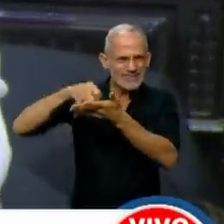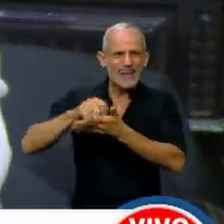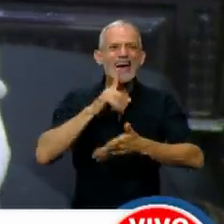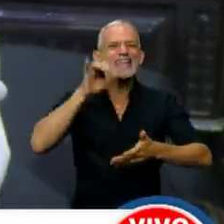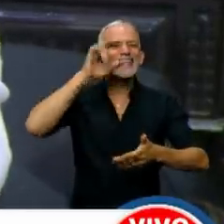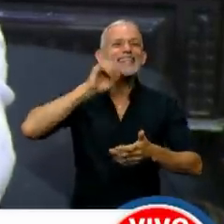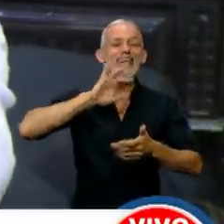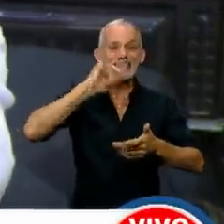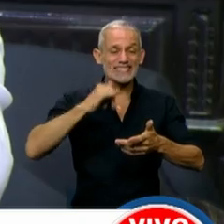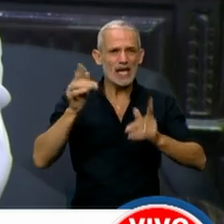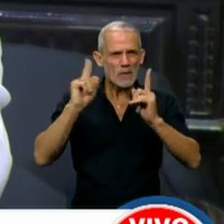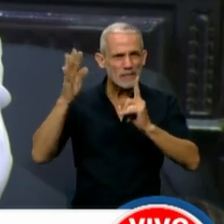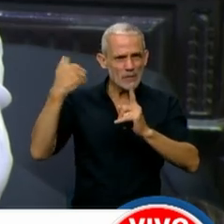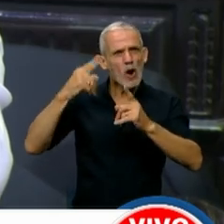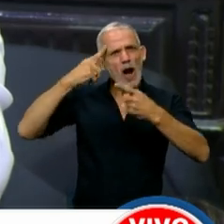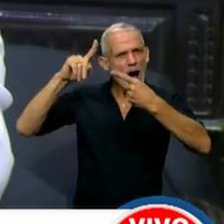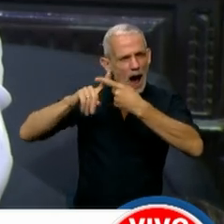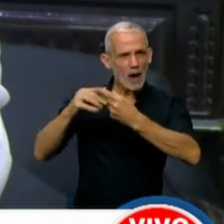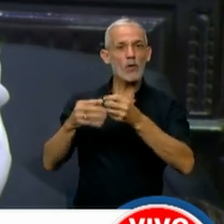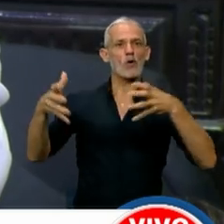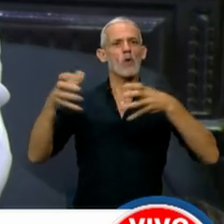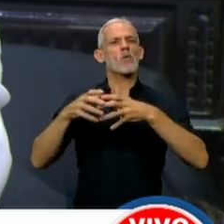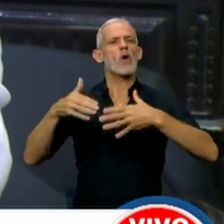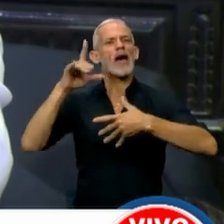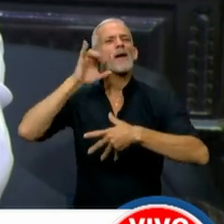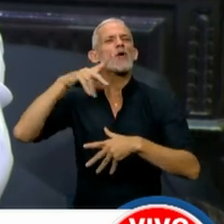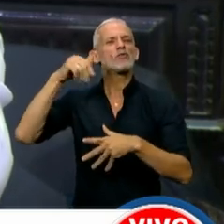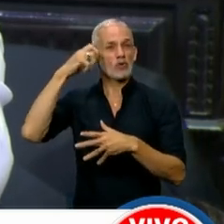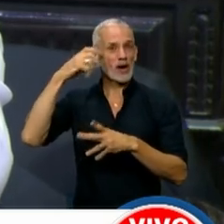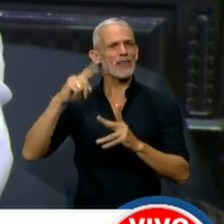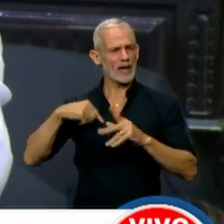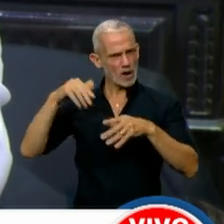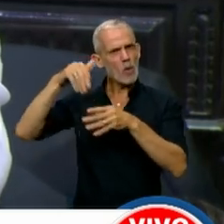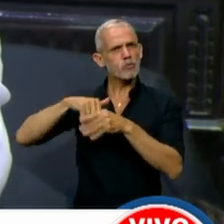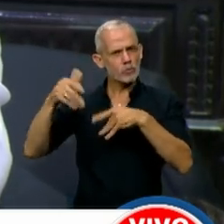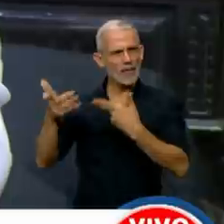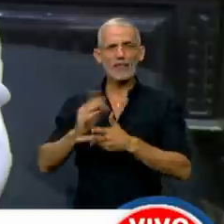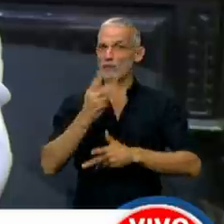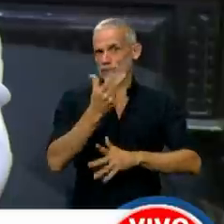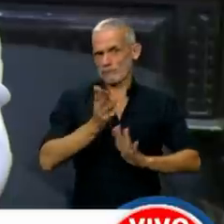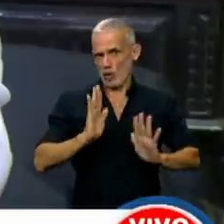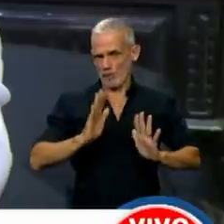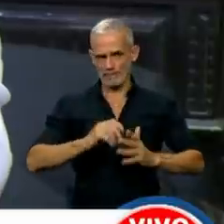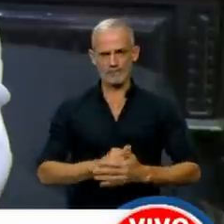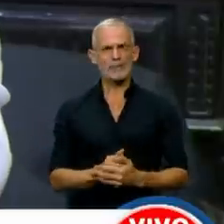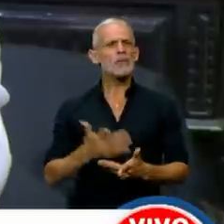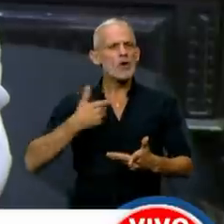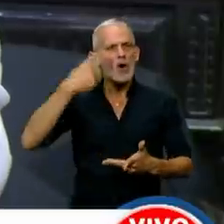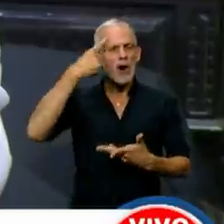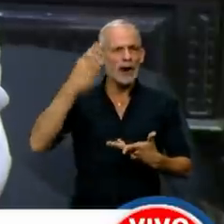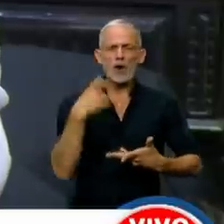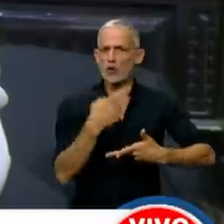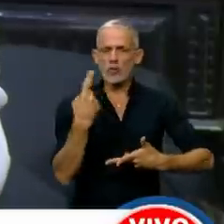tetas y alejandro cacace por el bloque evolución radical pero creo que lo que